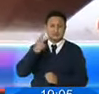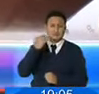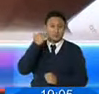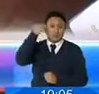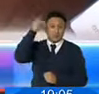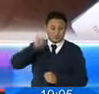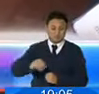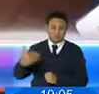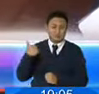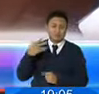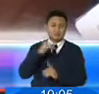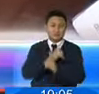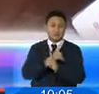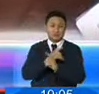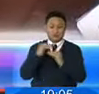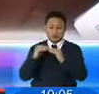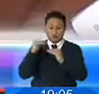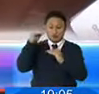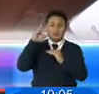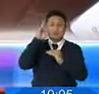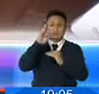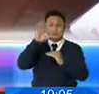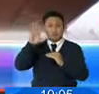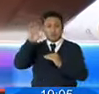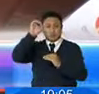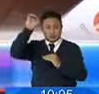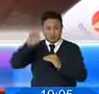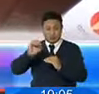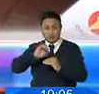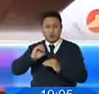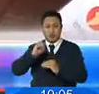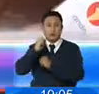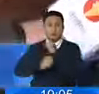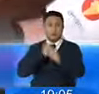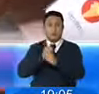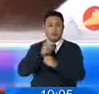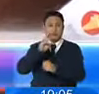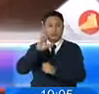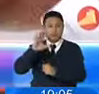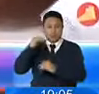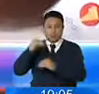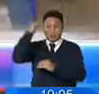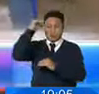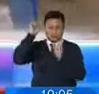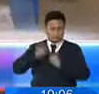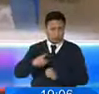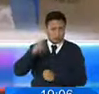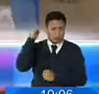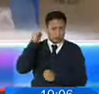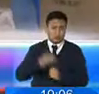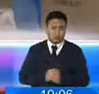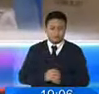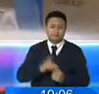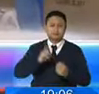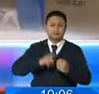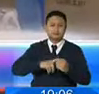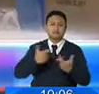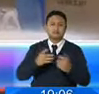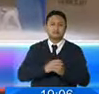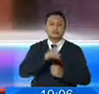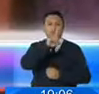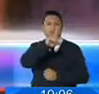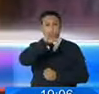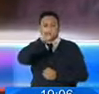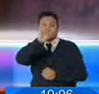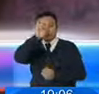tienen discapacidades pasadas de la edad y del 75% de discapacidad puedan ejercer esta acción. En Quito fueron 108